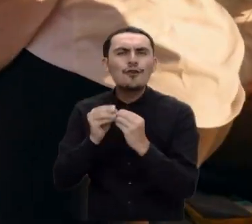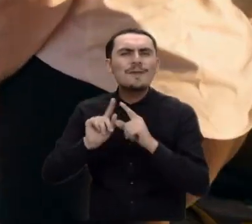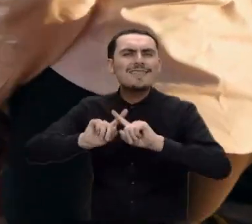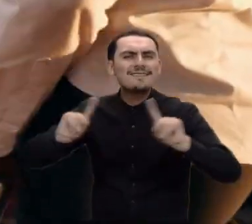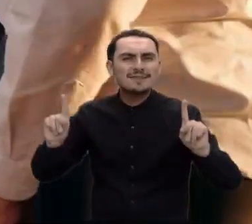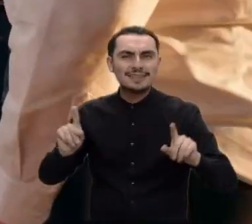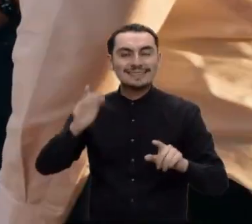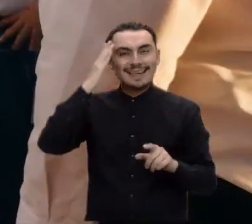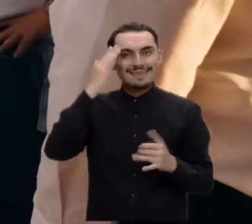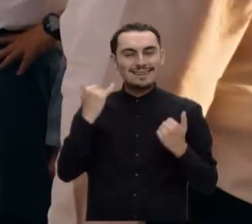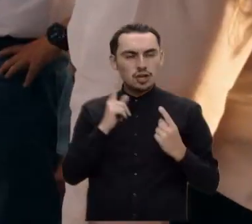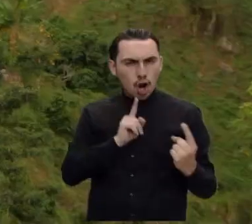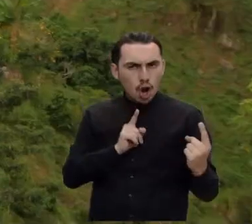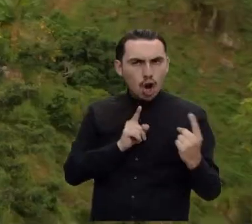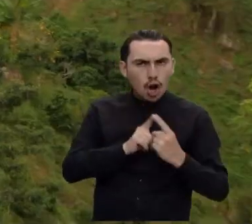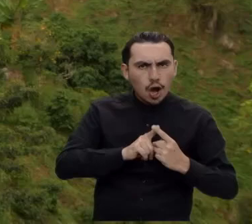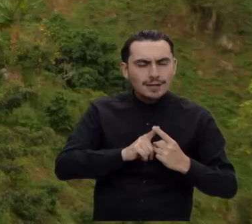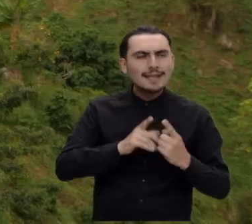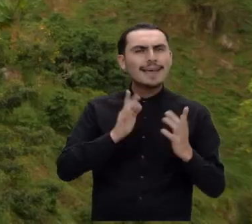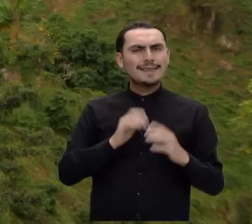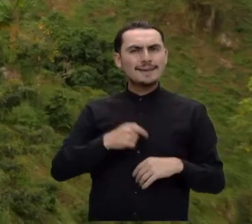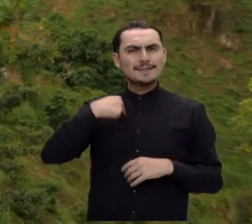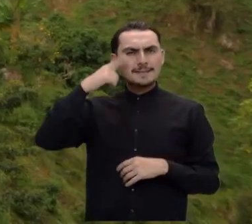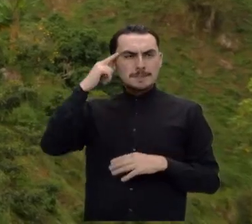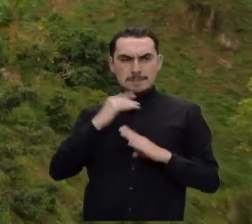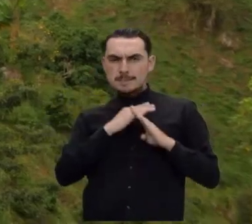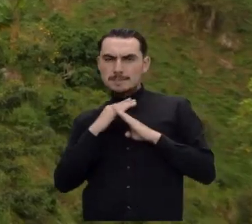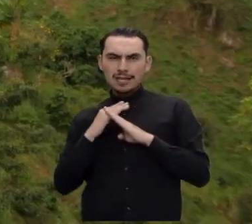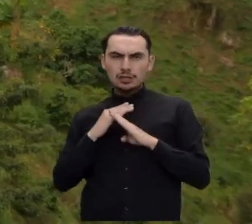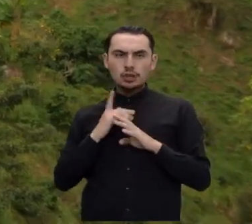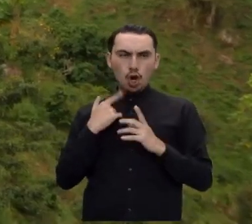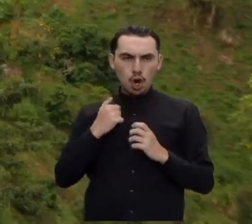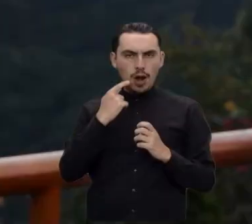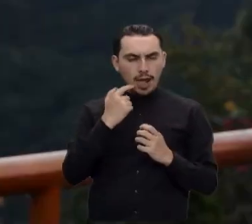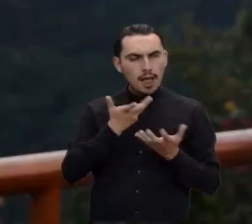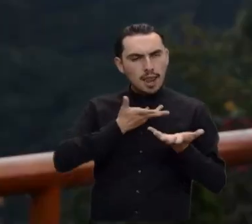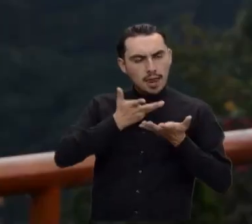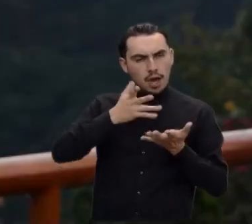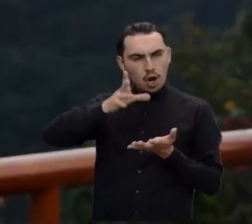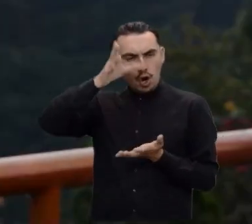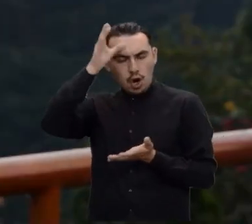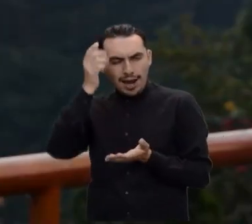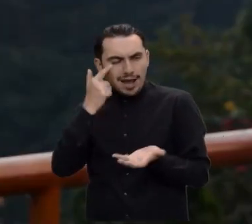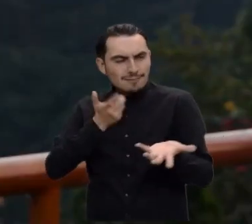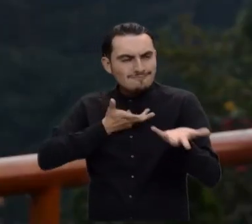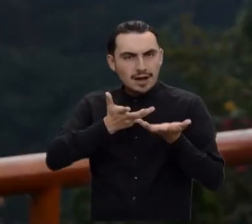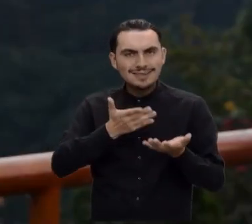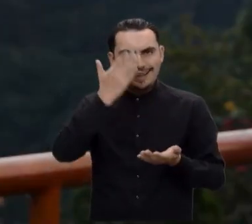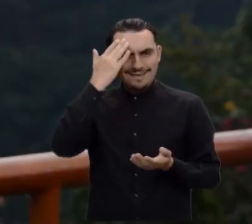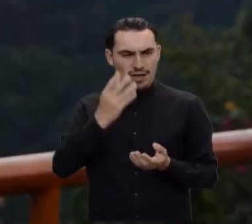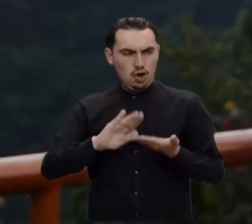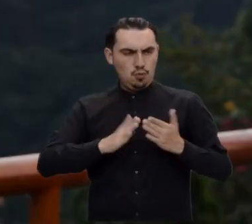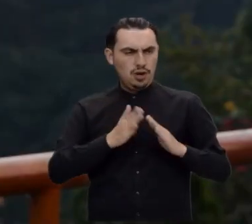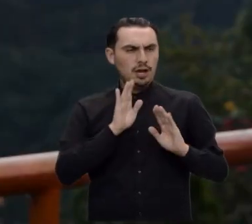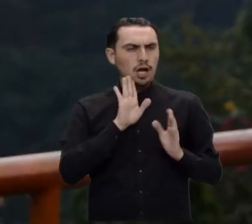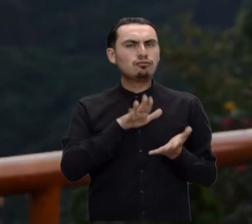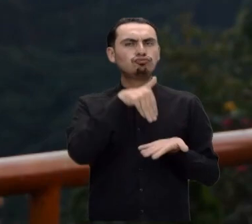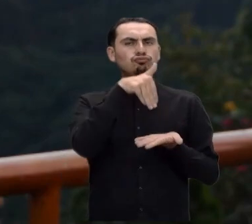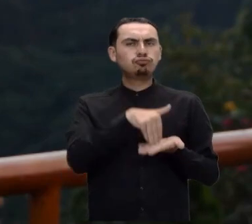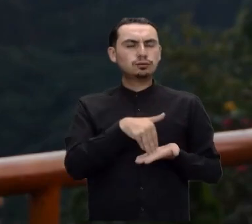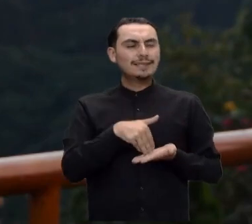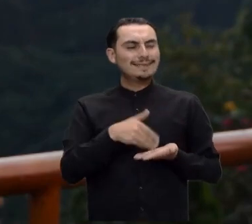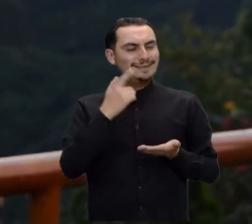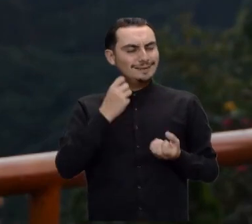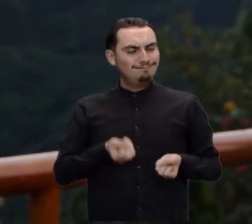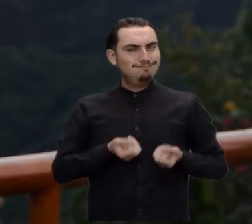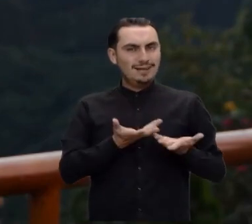distinta. Es una manera antes, una manera ex ante de prevención, haciendo transferencia de conocimiento, empoderando comunidades y sabiendo que pueden